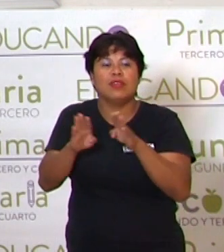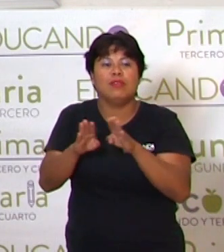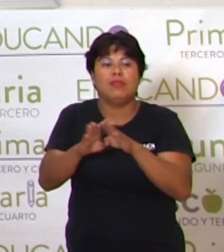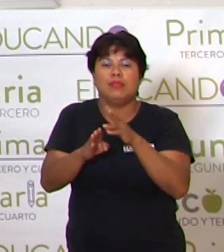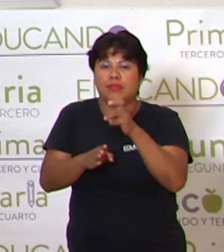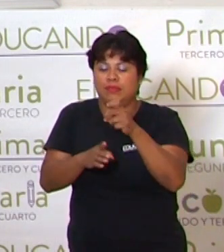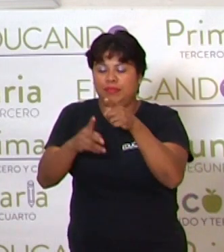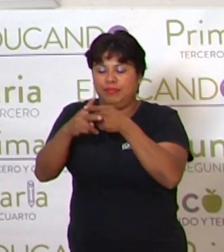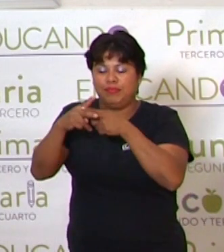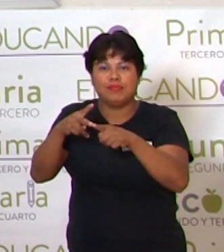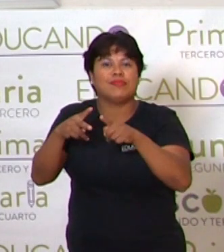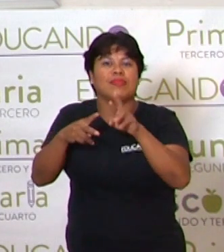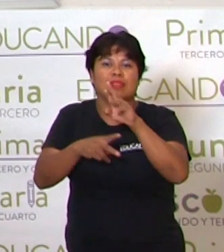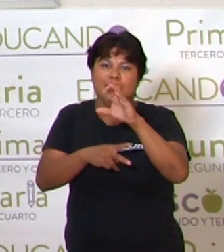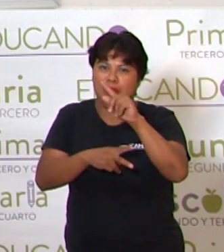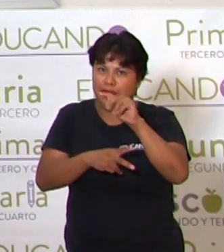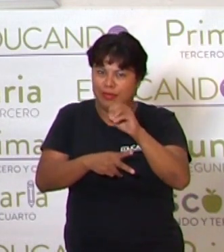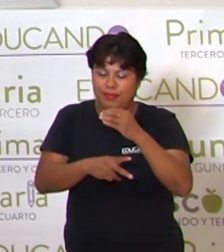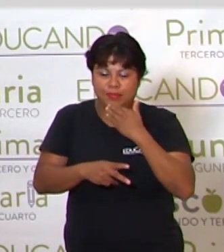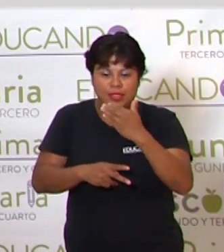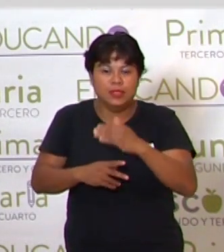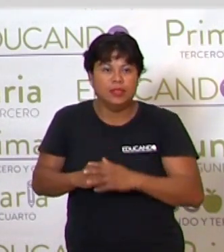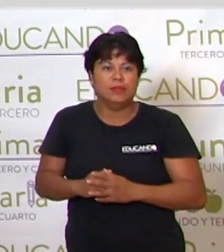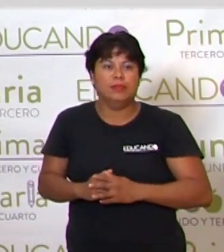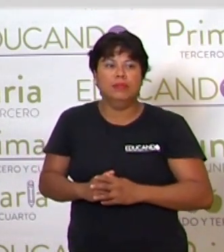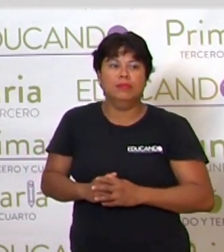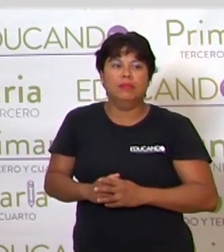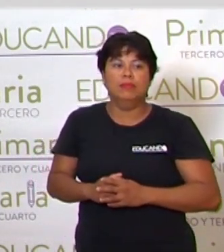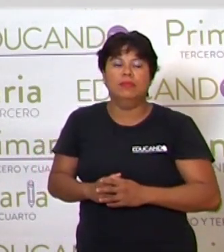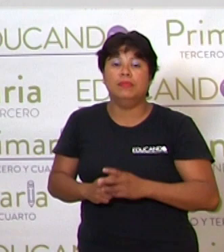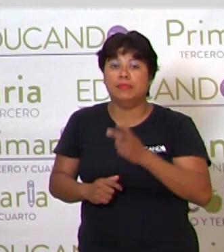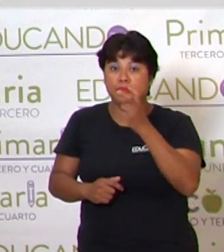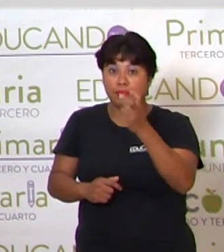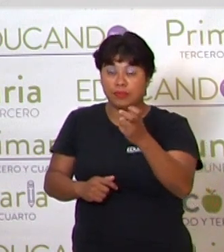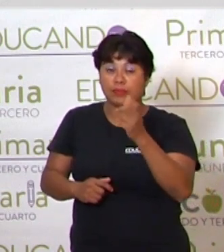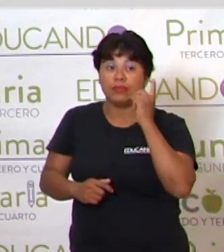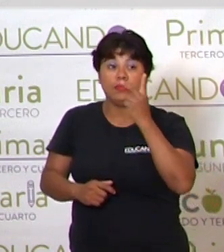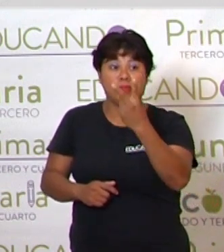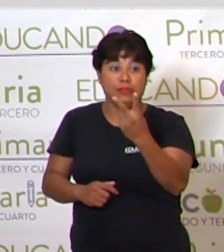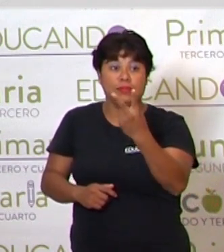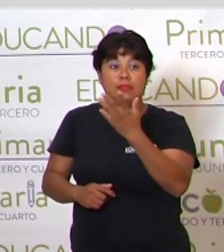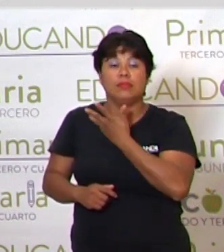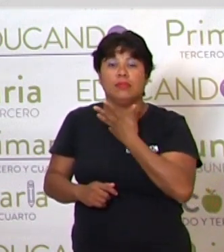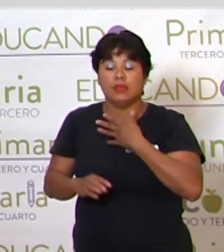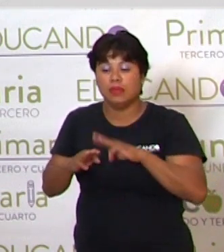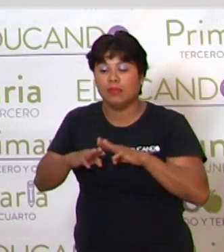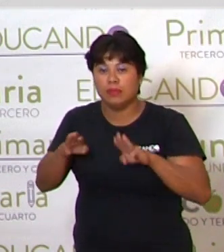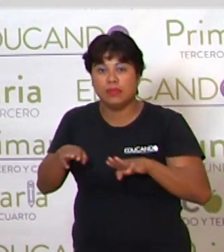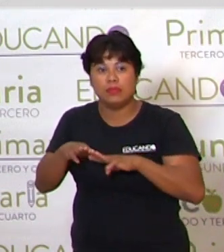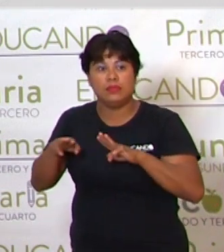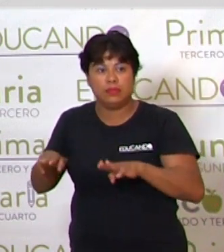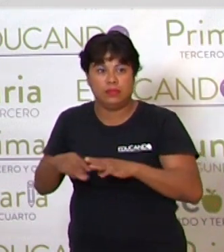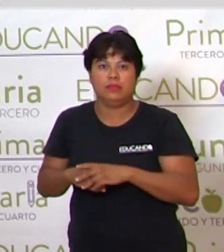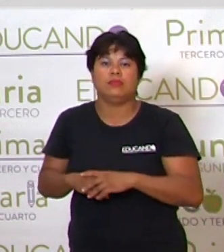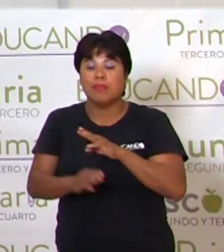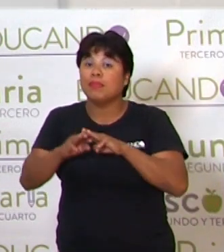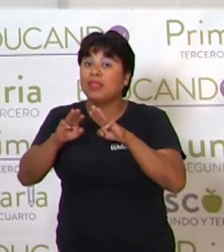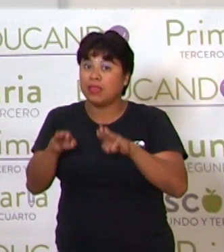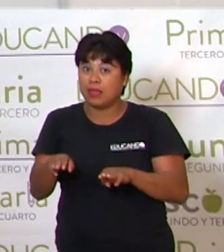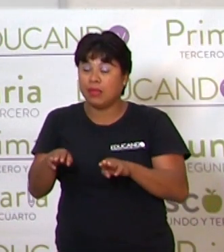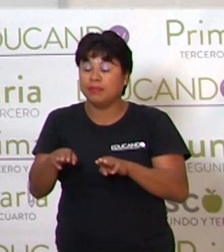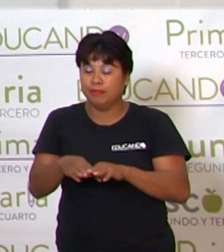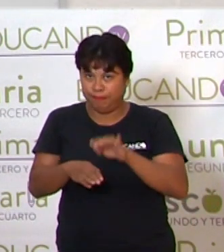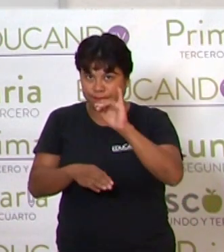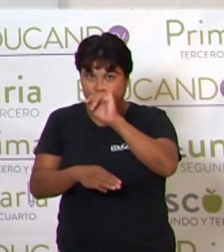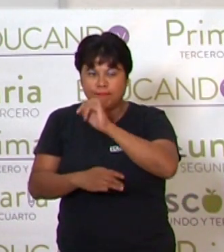escuadra. Ahora bien, estos dos que tú observas también tienen una medida,